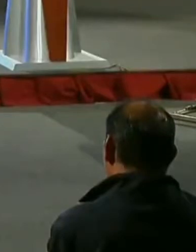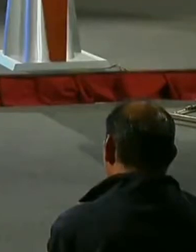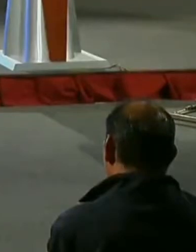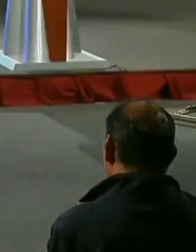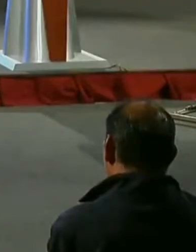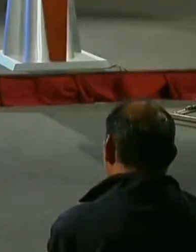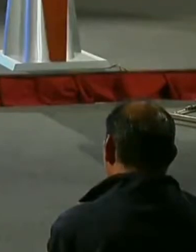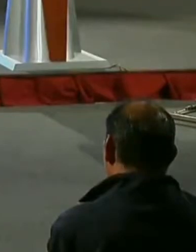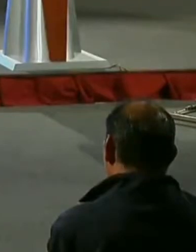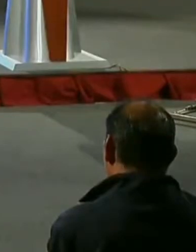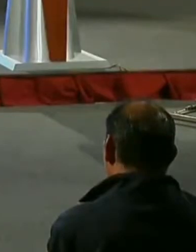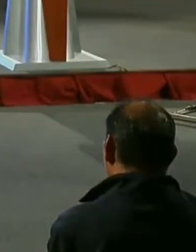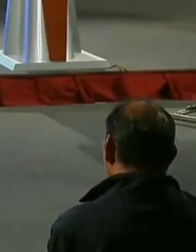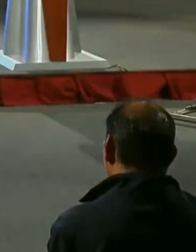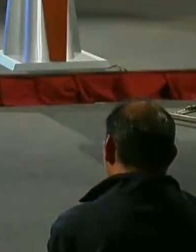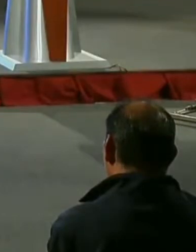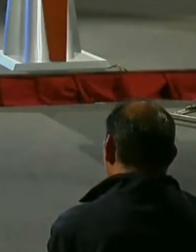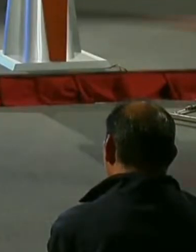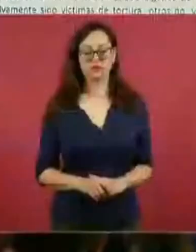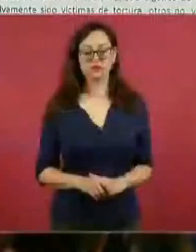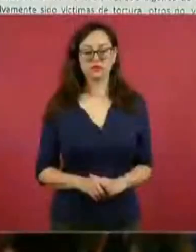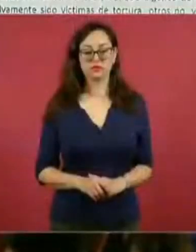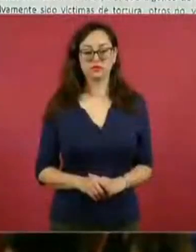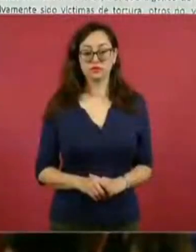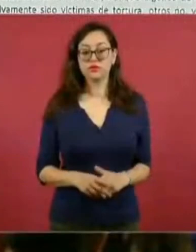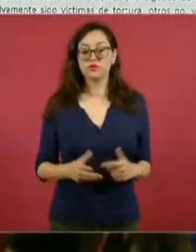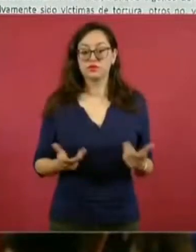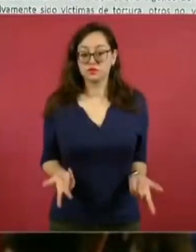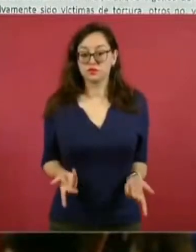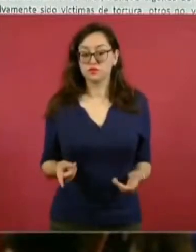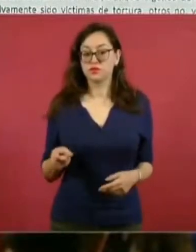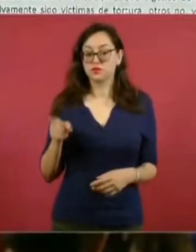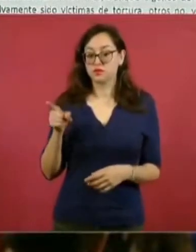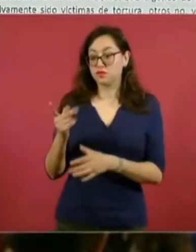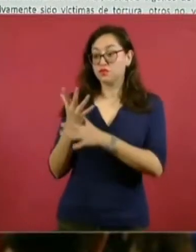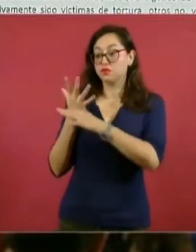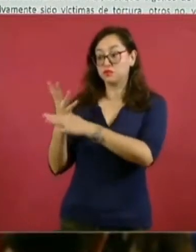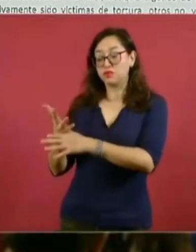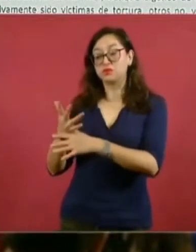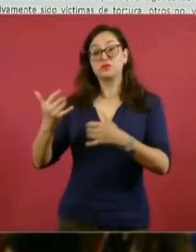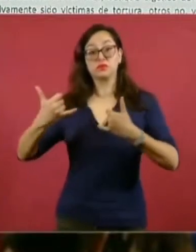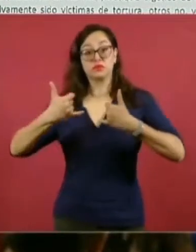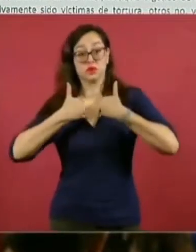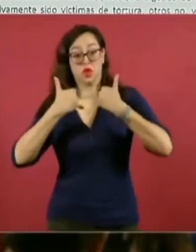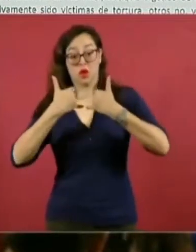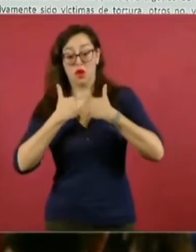fue probado por peritos en la materia, resultó